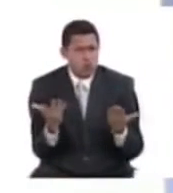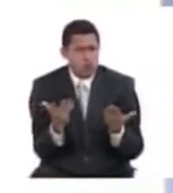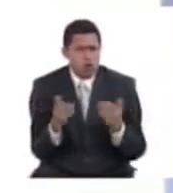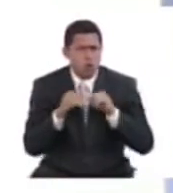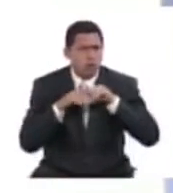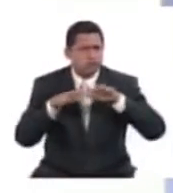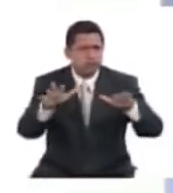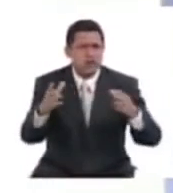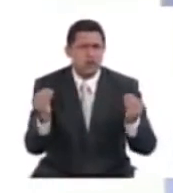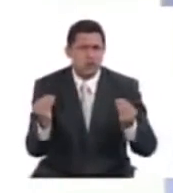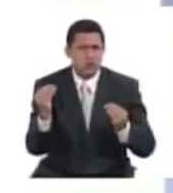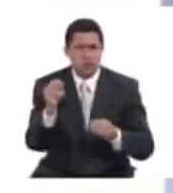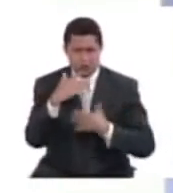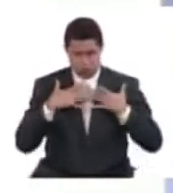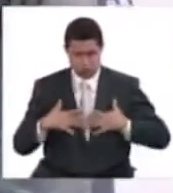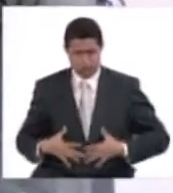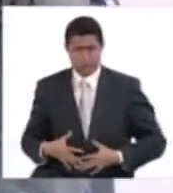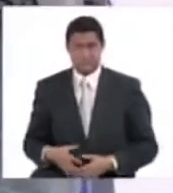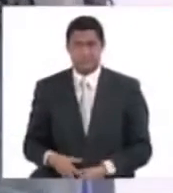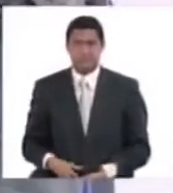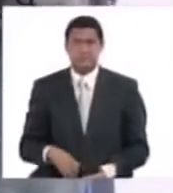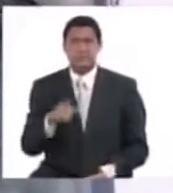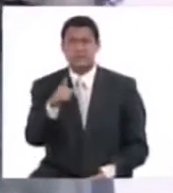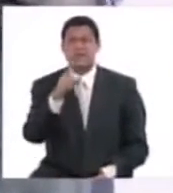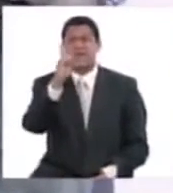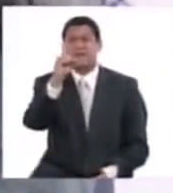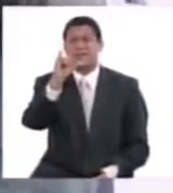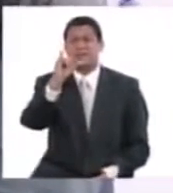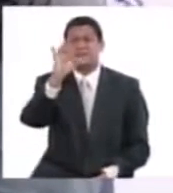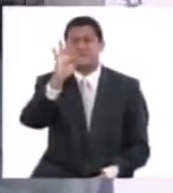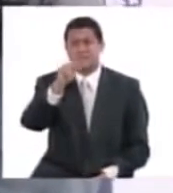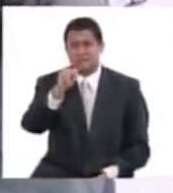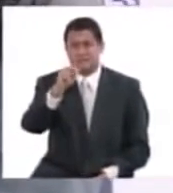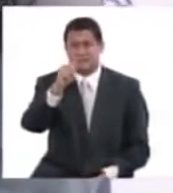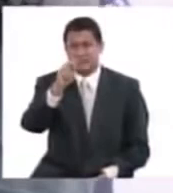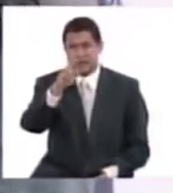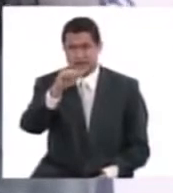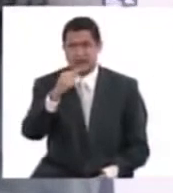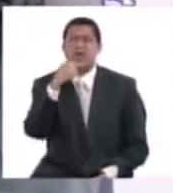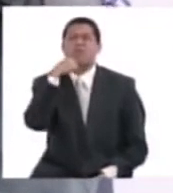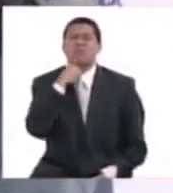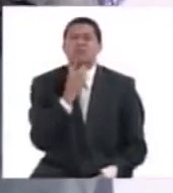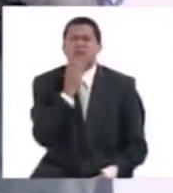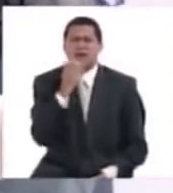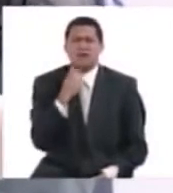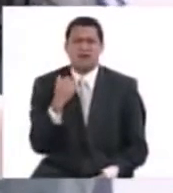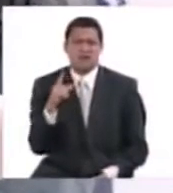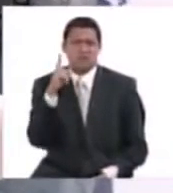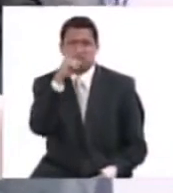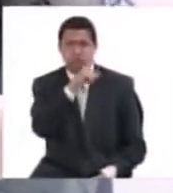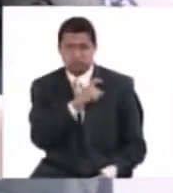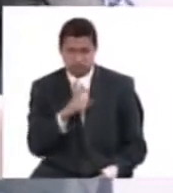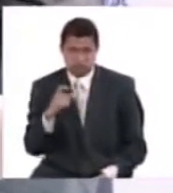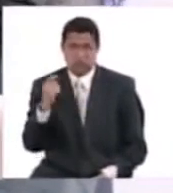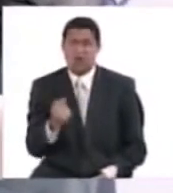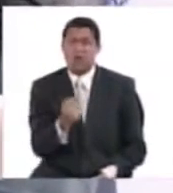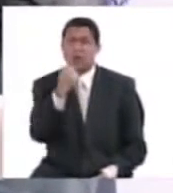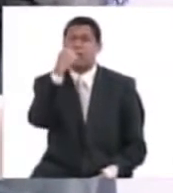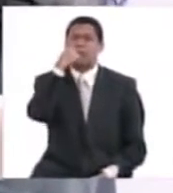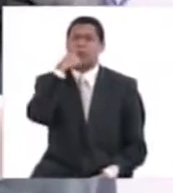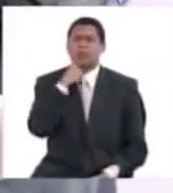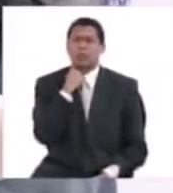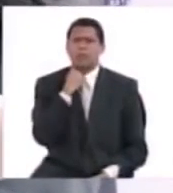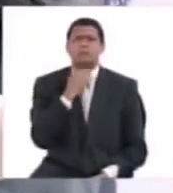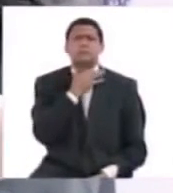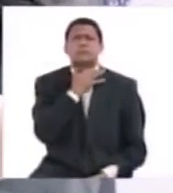y cómo es el comportamiento en el cuerpo? Bueno, la difteria es una enfermedad infecciosa producida por una bacteria, que es el Corynebacterium diphtheriae,